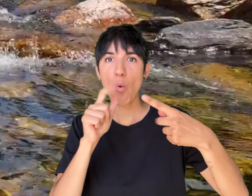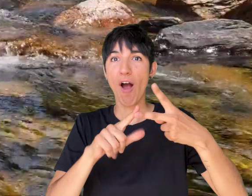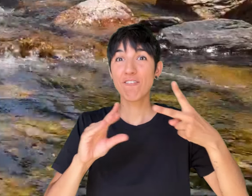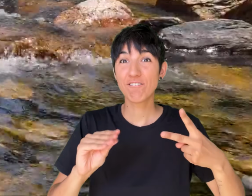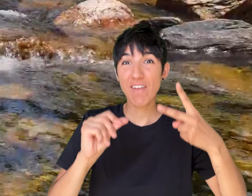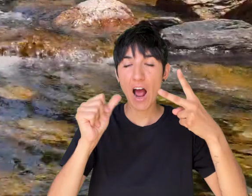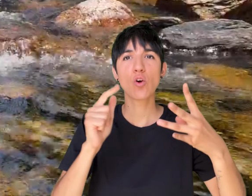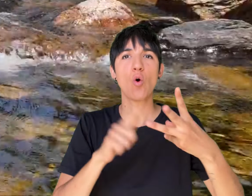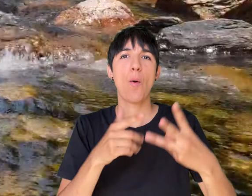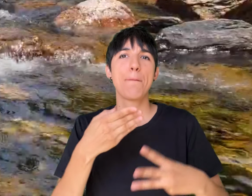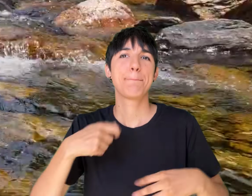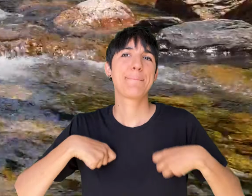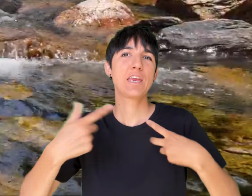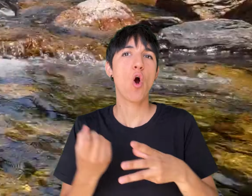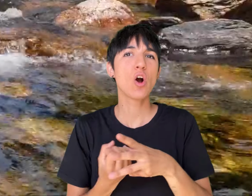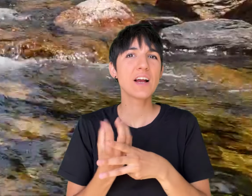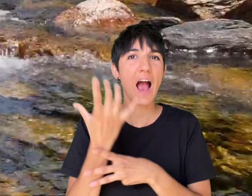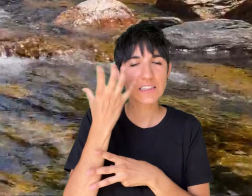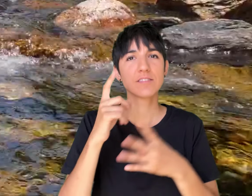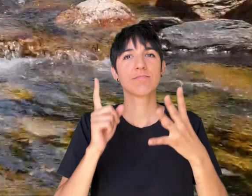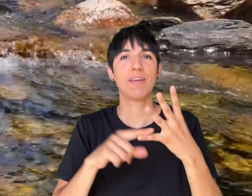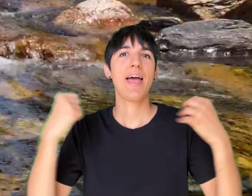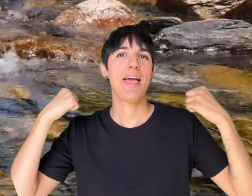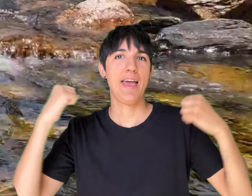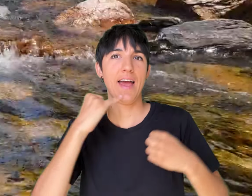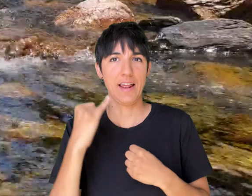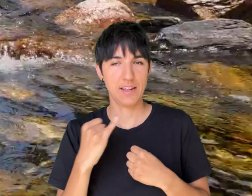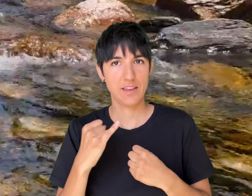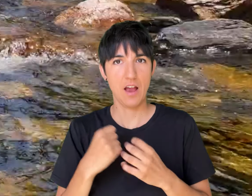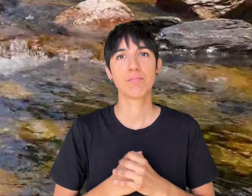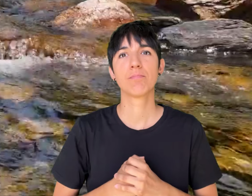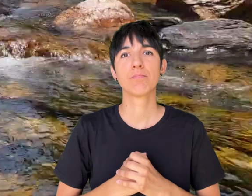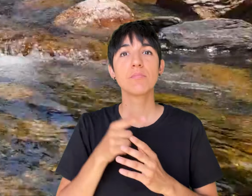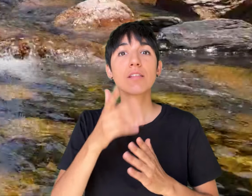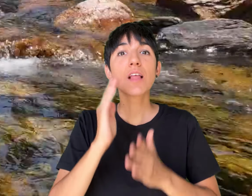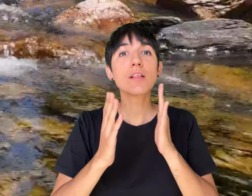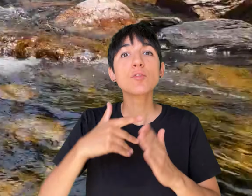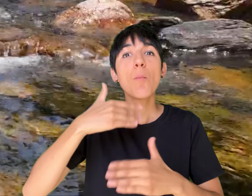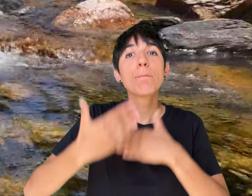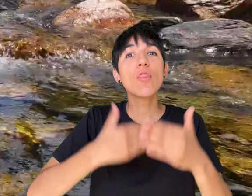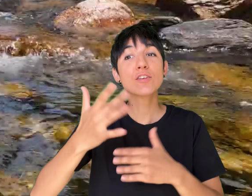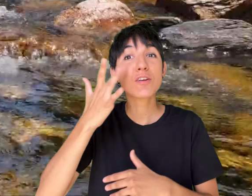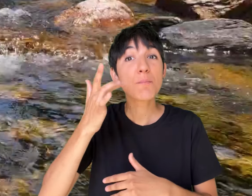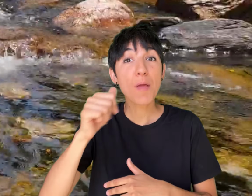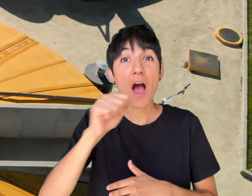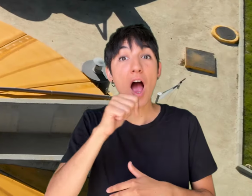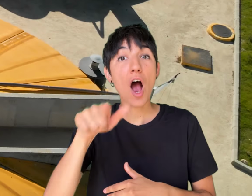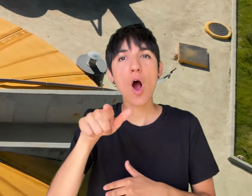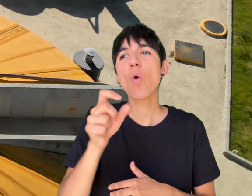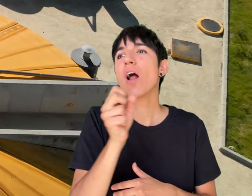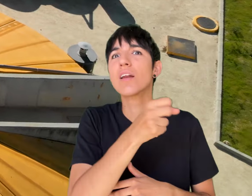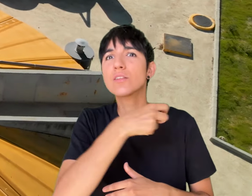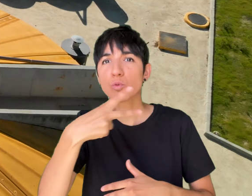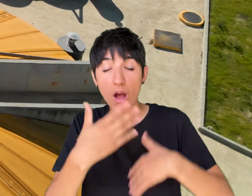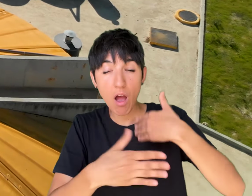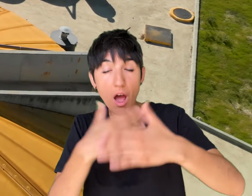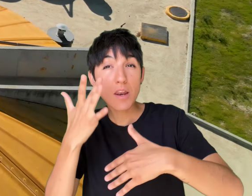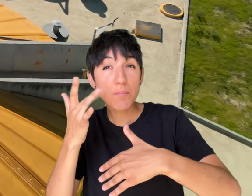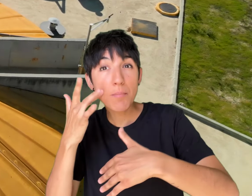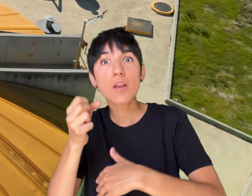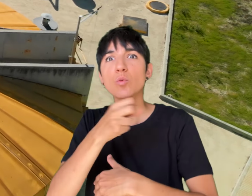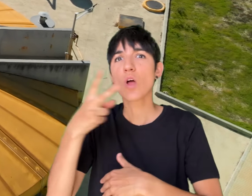El tratamiento en la línea de agua implica que el recurso pueda devolverse al medio natural. Por otro lado, el